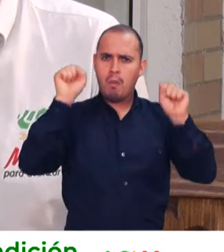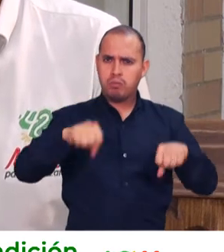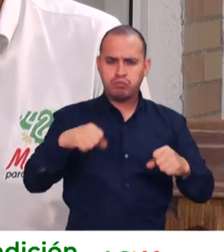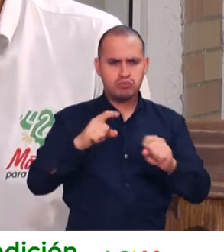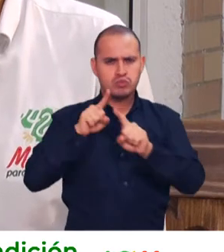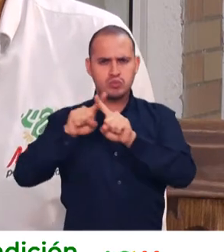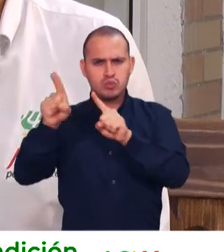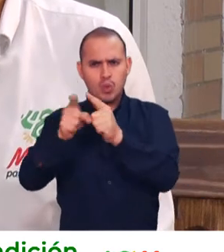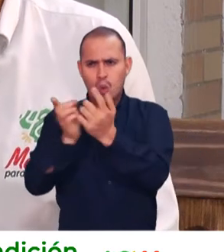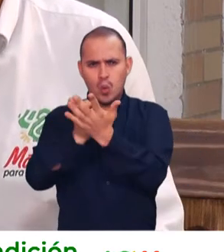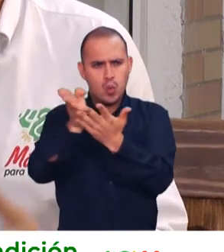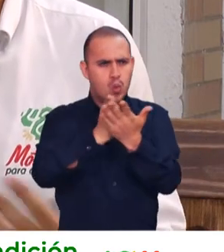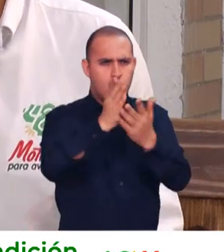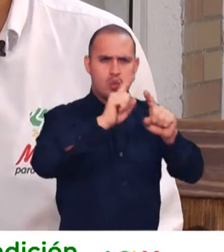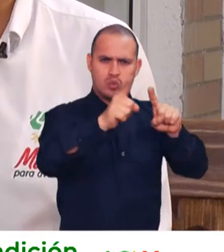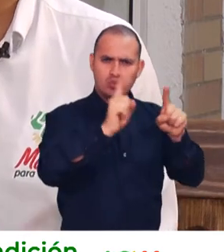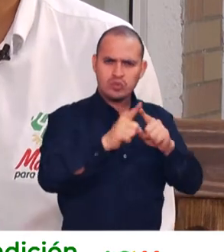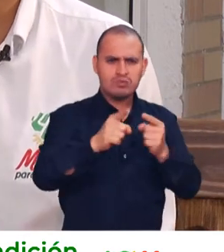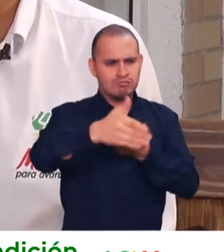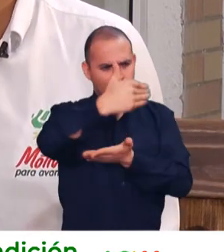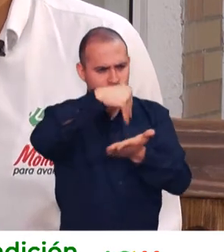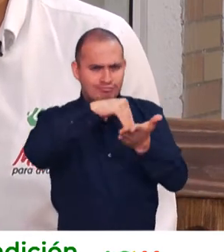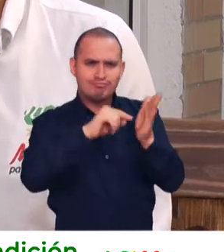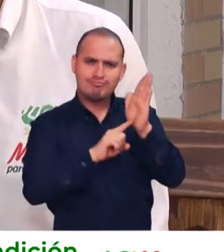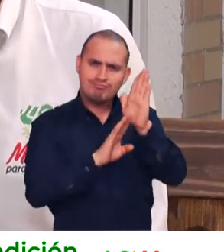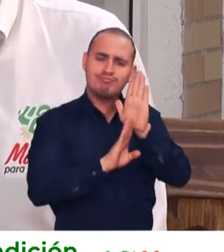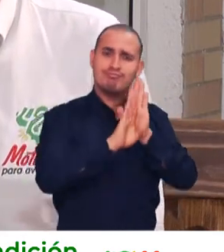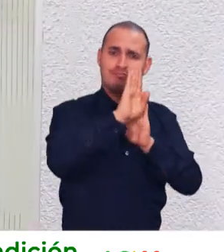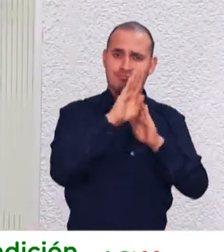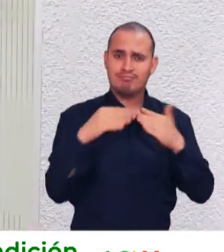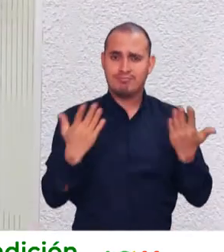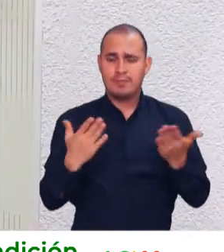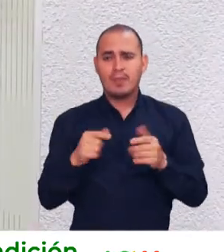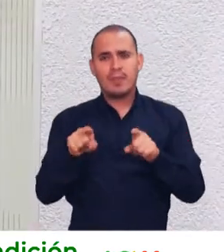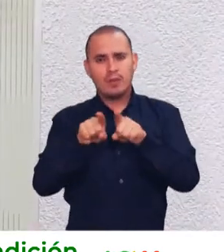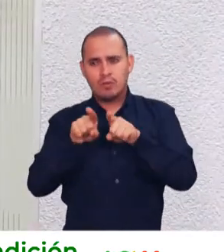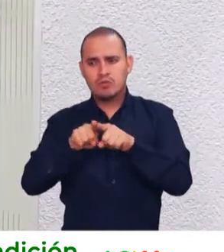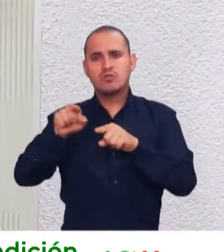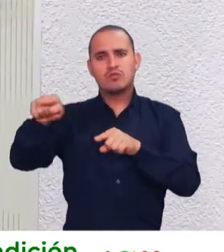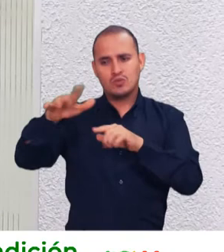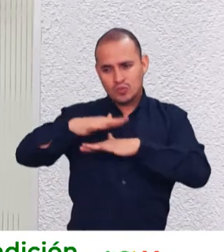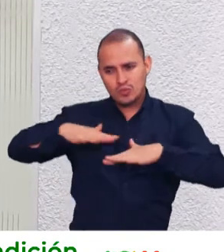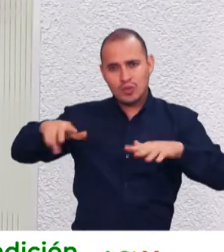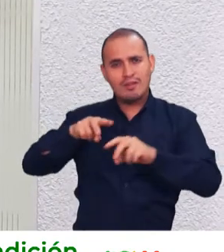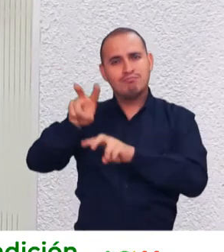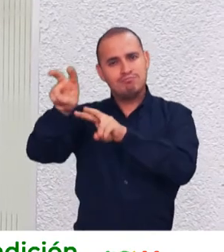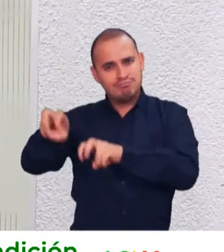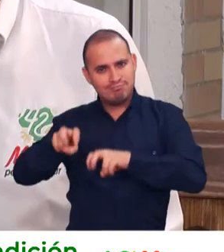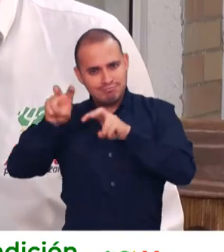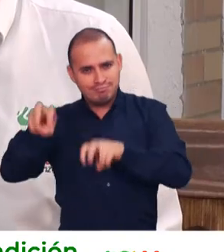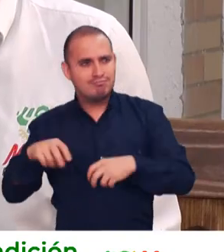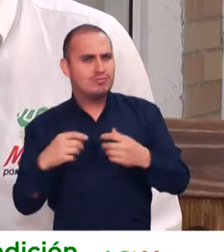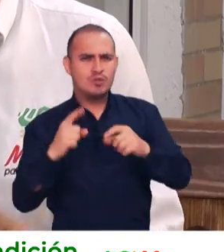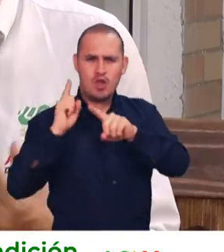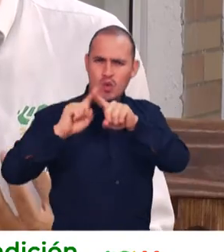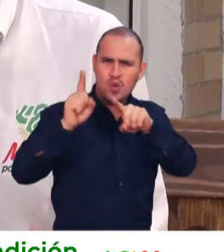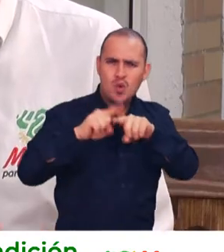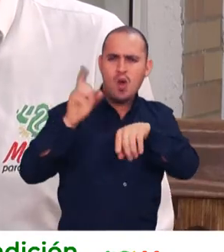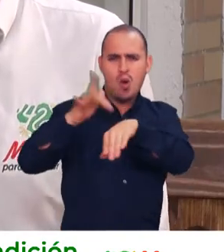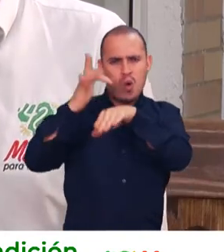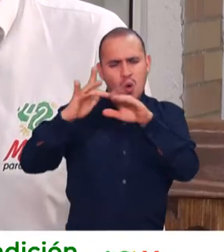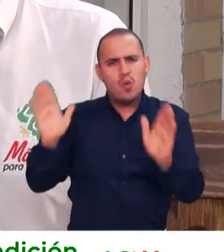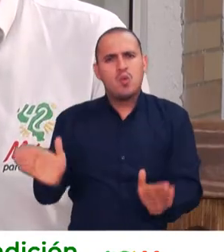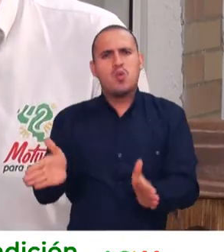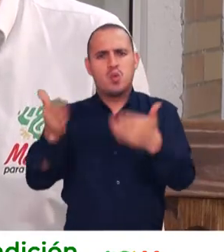diferente índole, tanto de centros de desarrollo como en el sector de la agricultura, como en otros, para poder